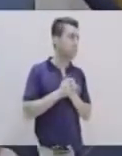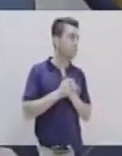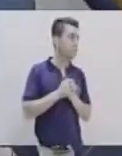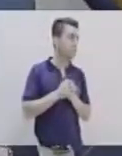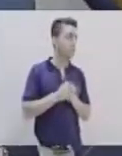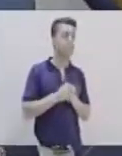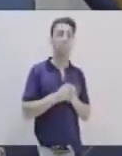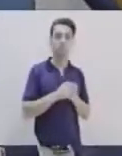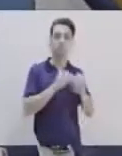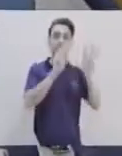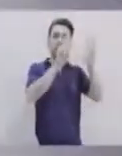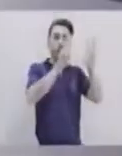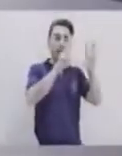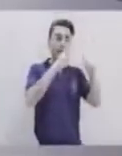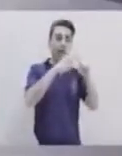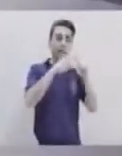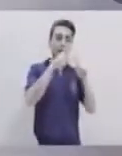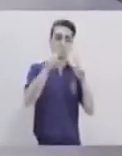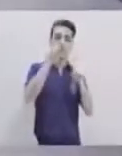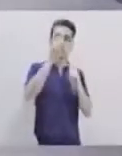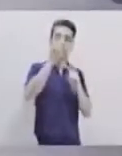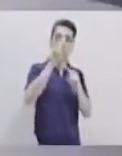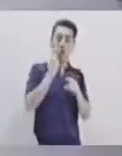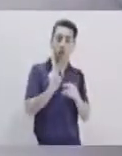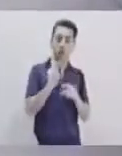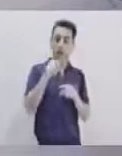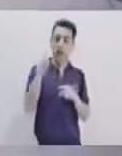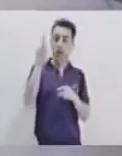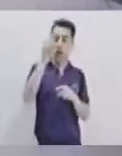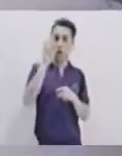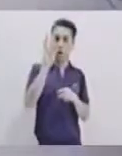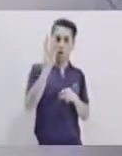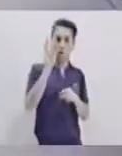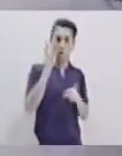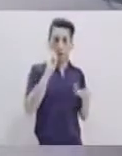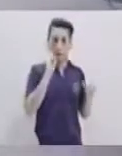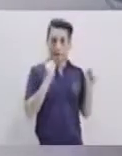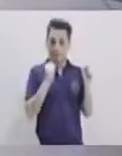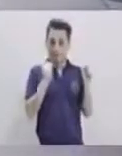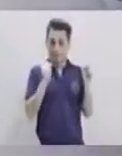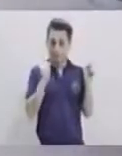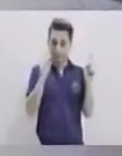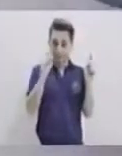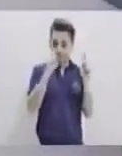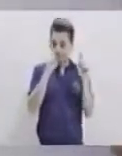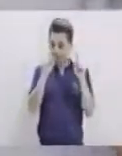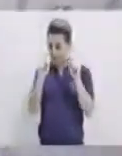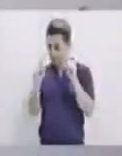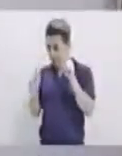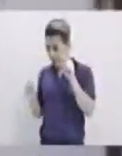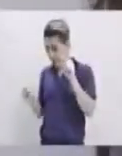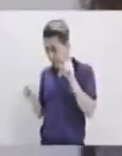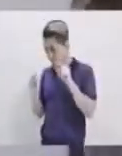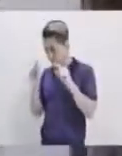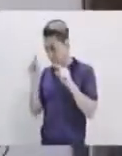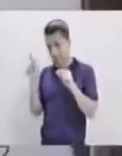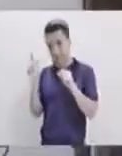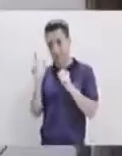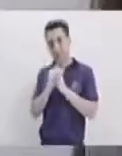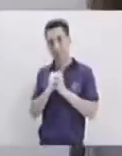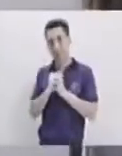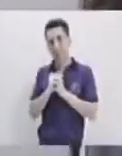Entonces tengo 7x al cuadrado y al cubo. Esta sería un poquito más difícil. Voy a